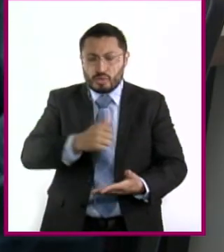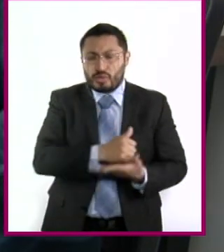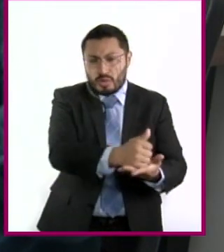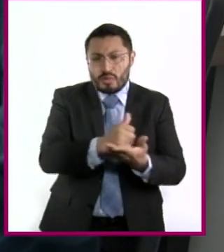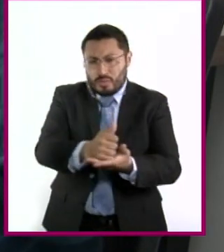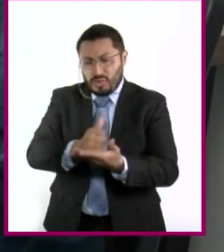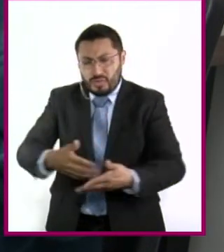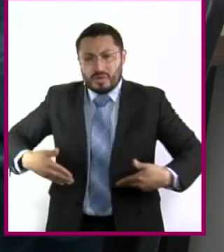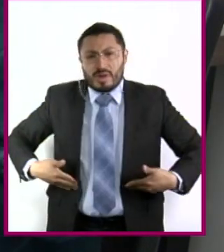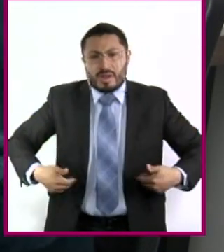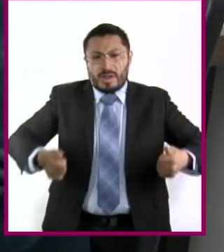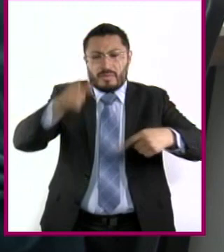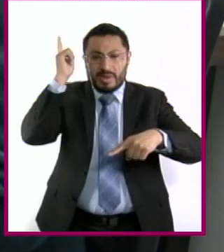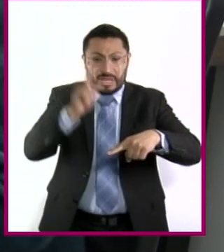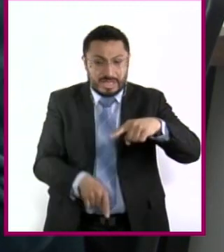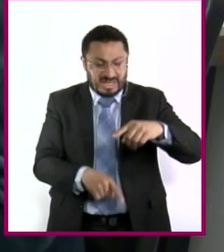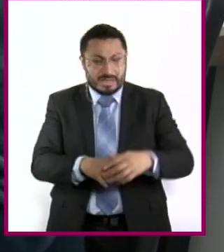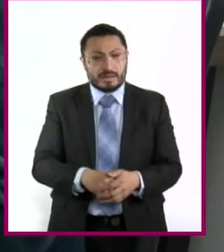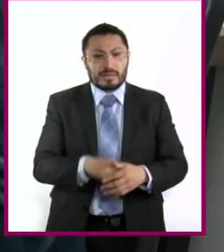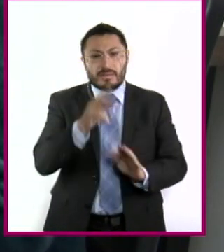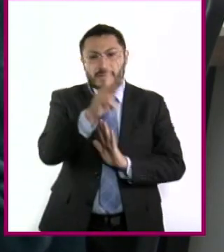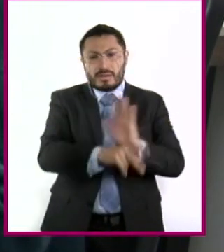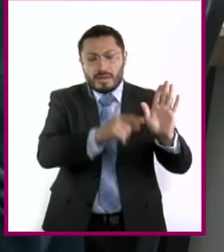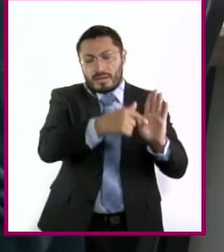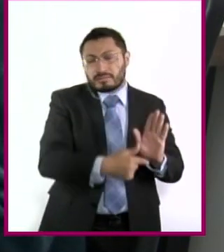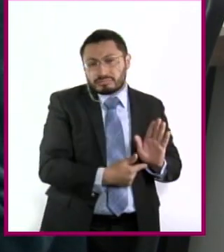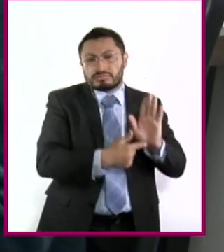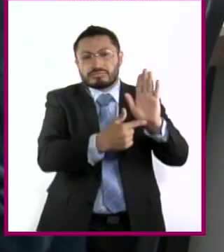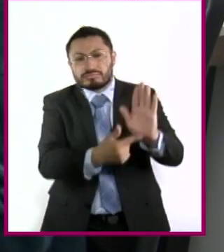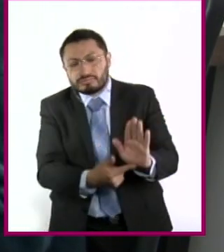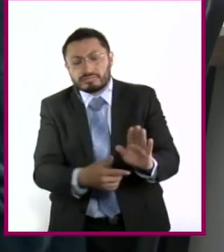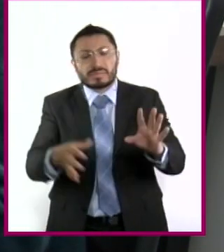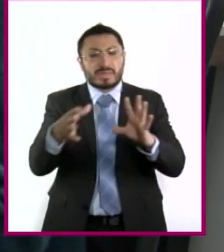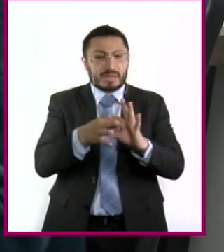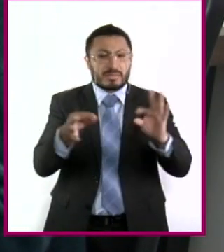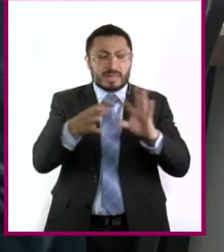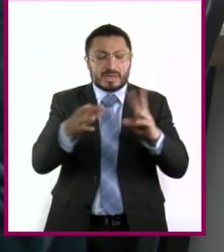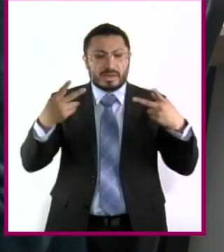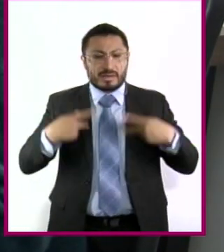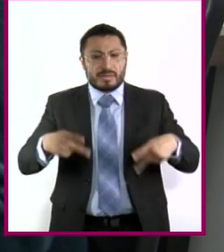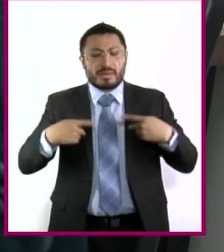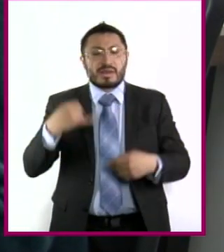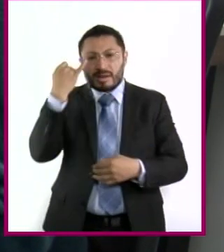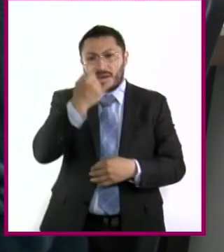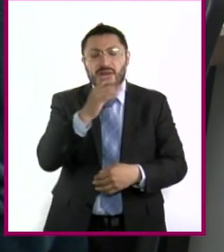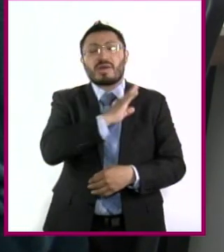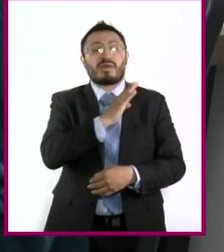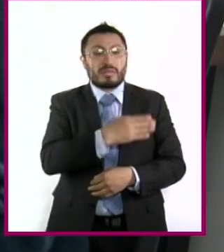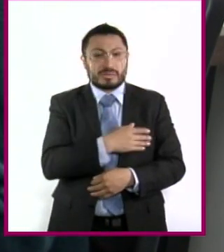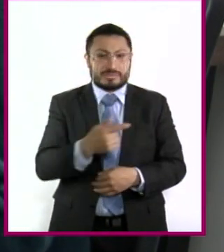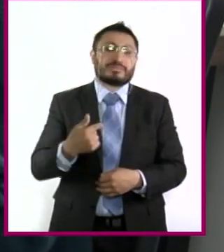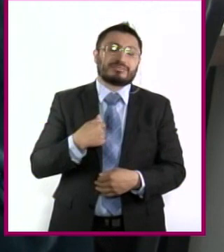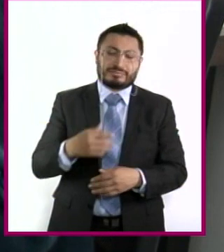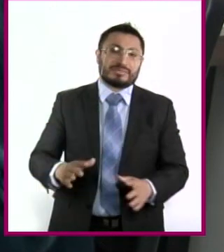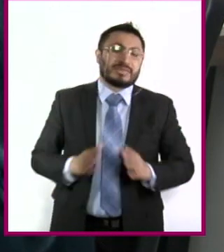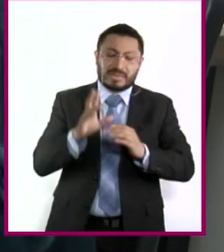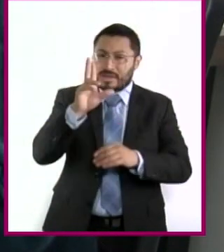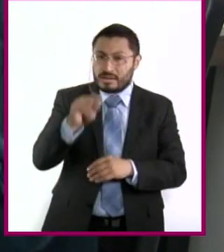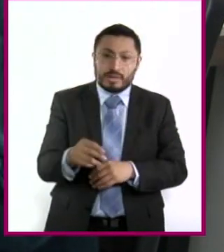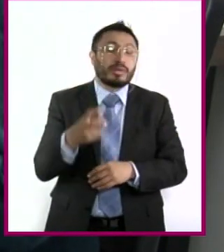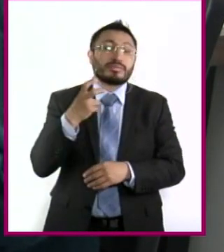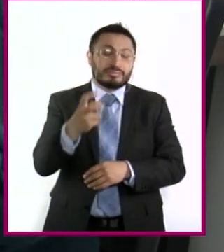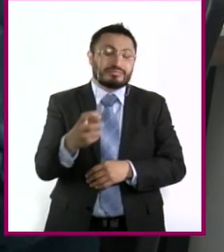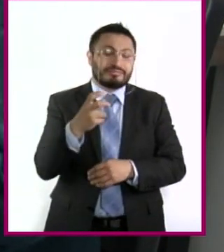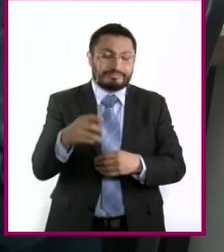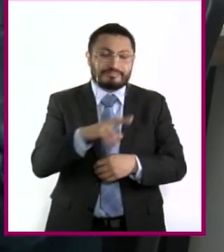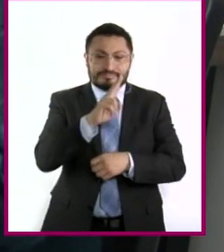hambre. Voy a ponerles un video que aparece aquí. Parece que lo narra un señor español. No me sorprende. El hambre es un